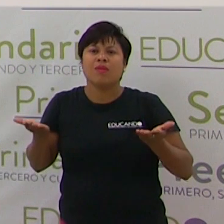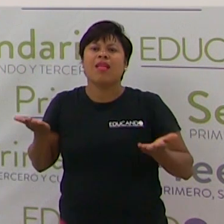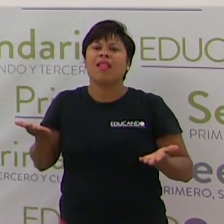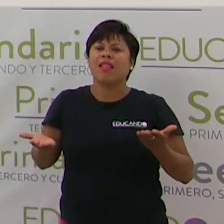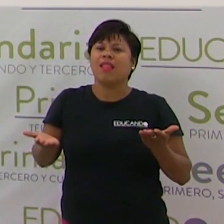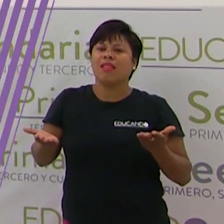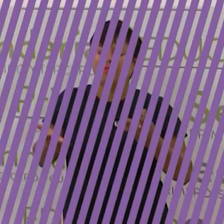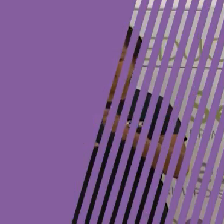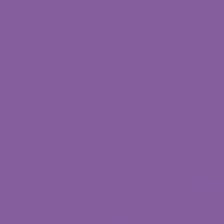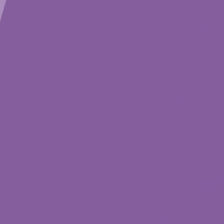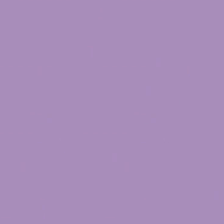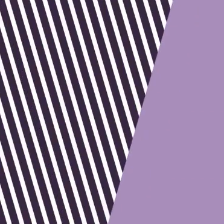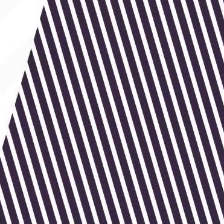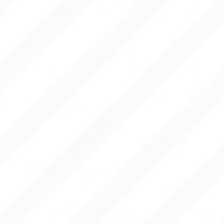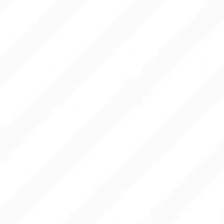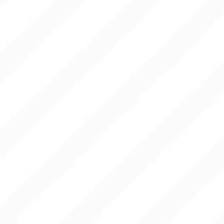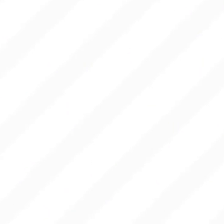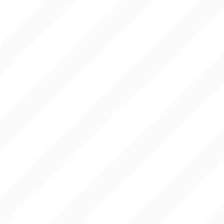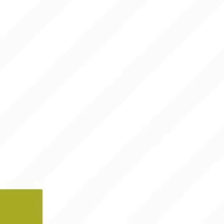tijera?